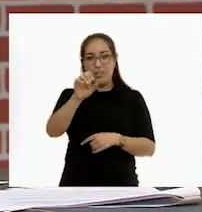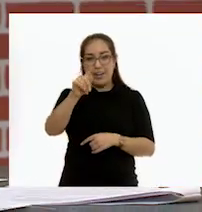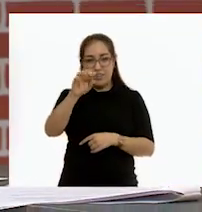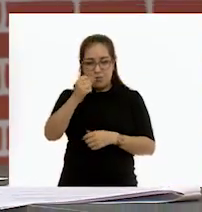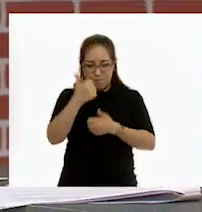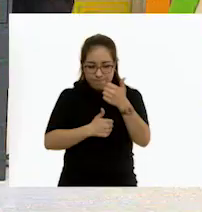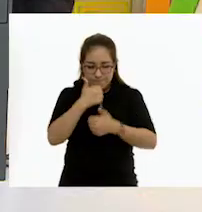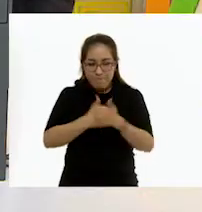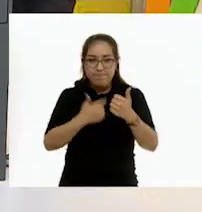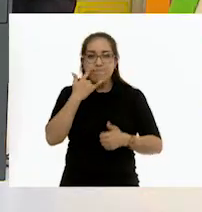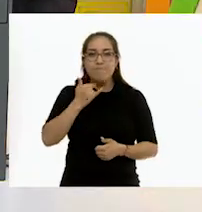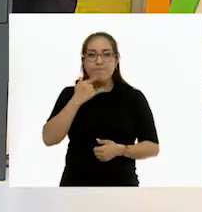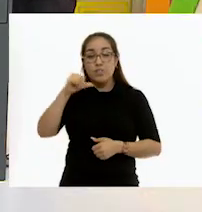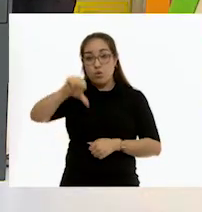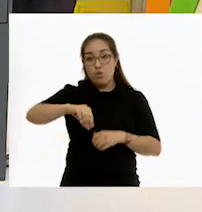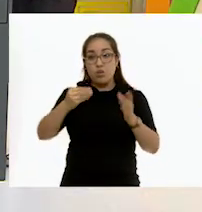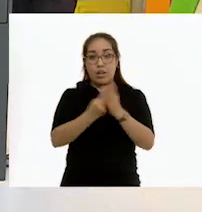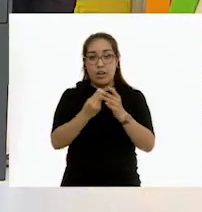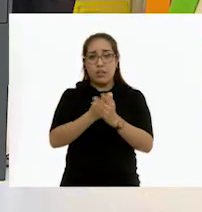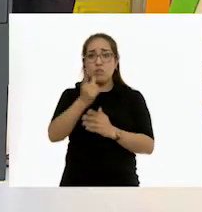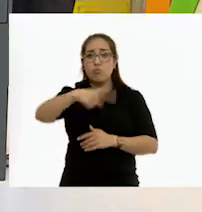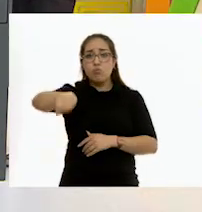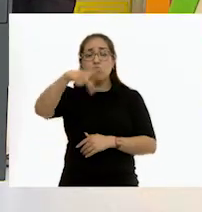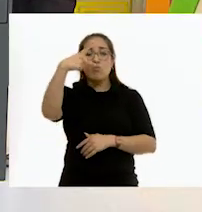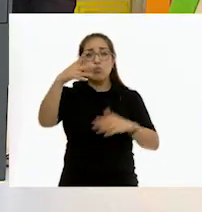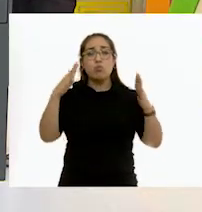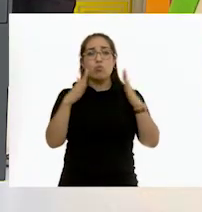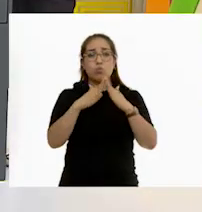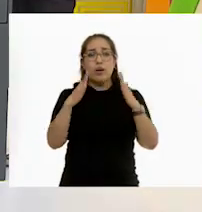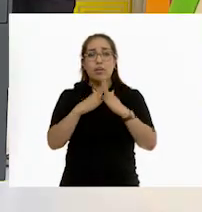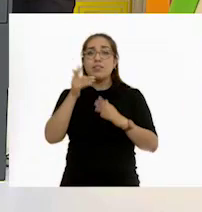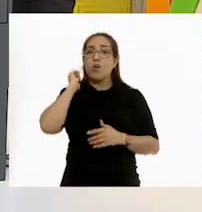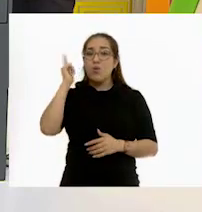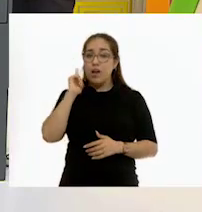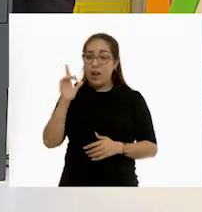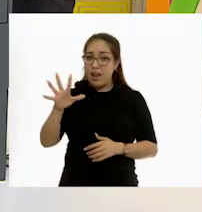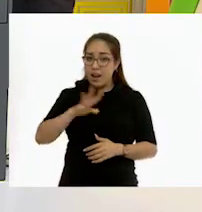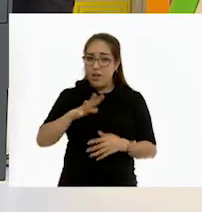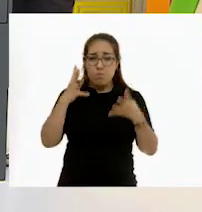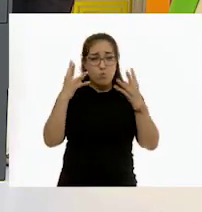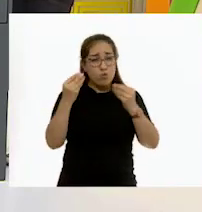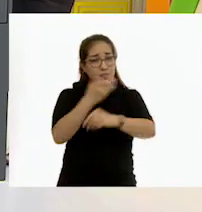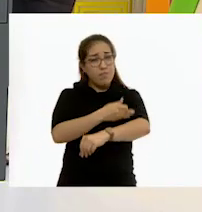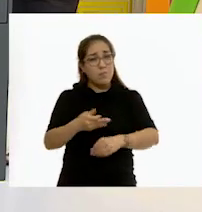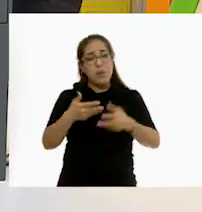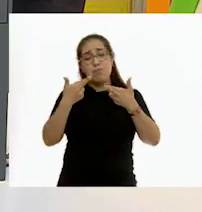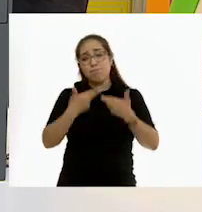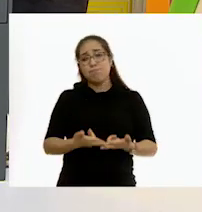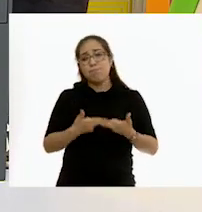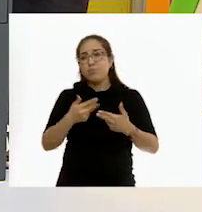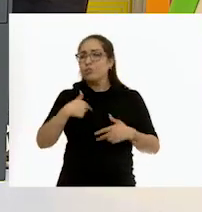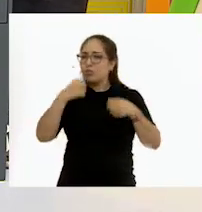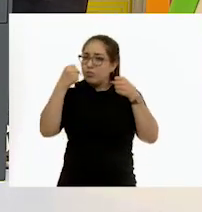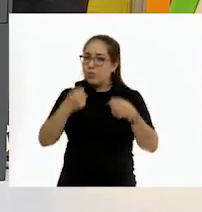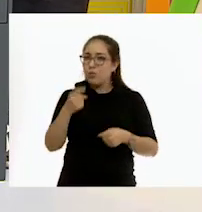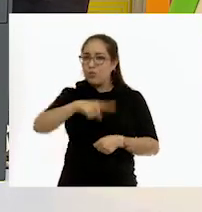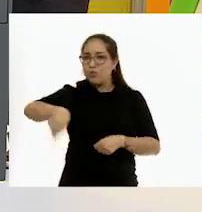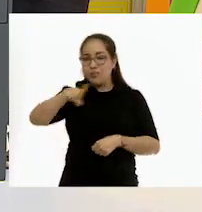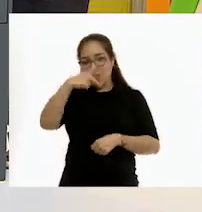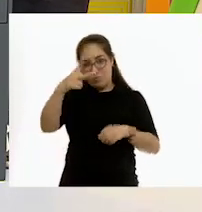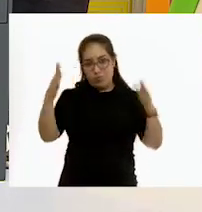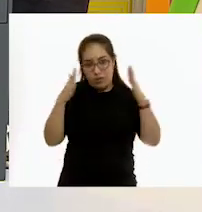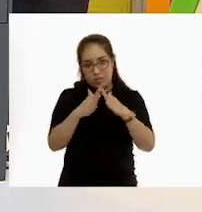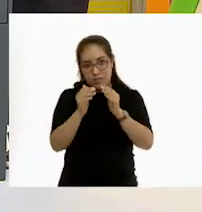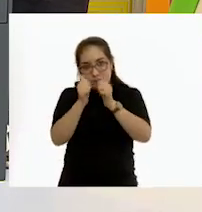esta clase del día de hoy. Que ellos en casa, ojalá tengan en casa mucha familia, porque yo sé que están muy guardaditos todos en su